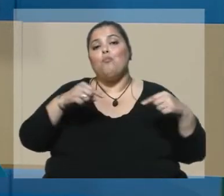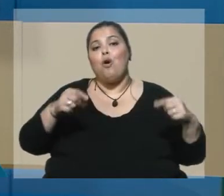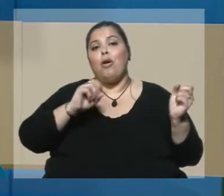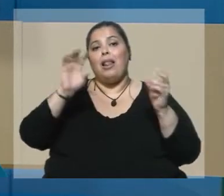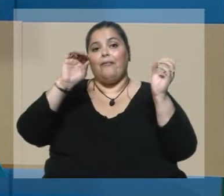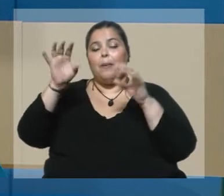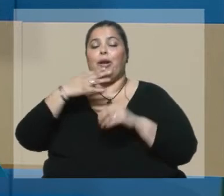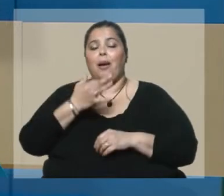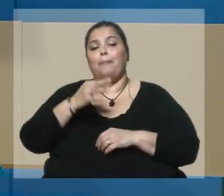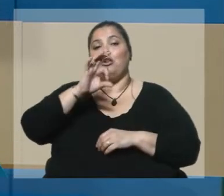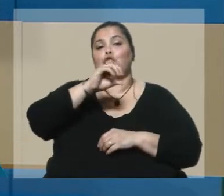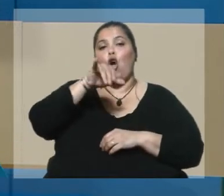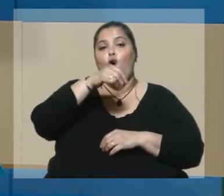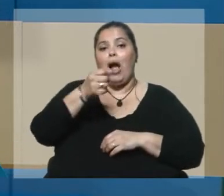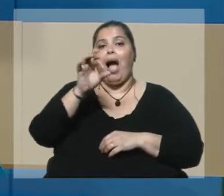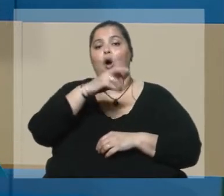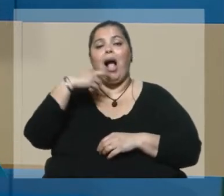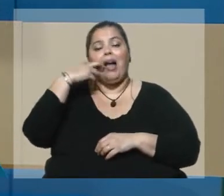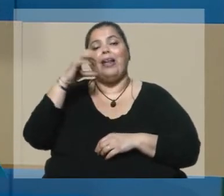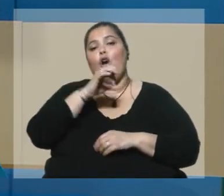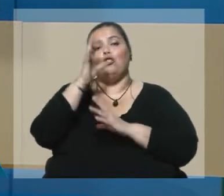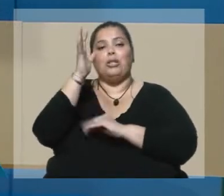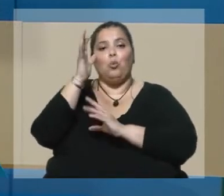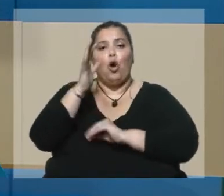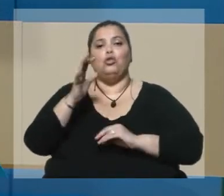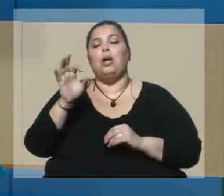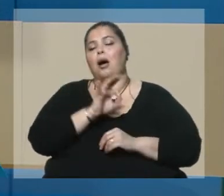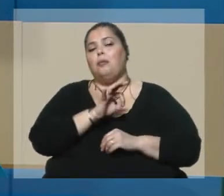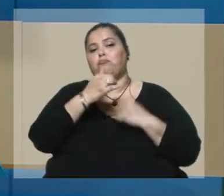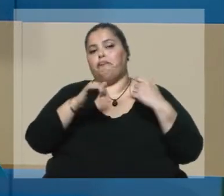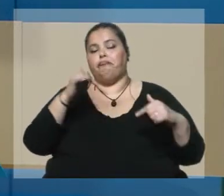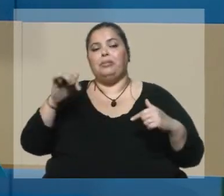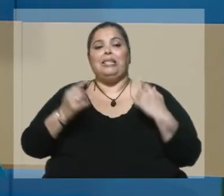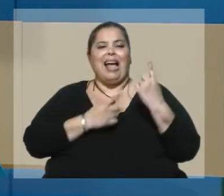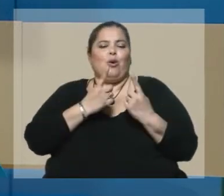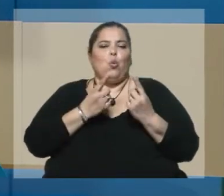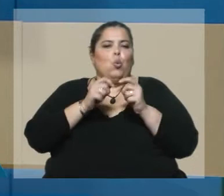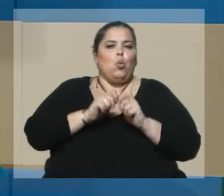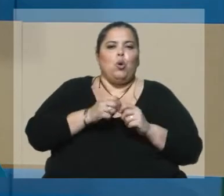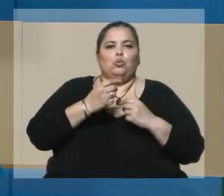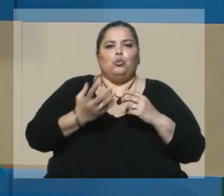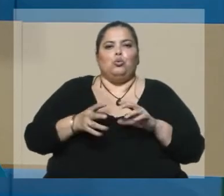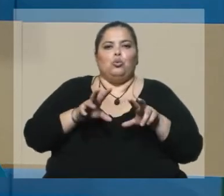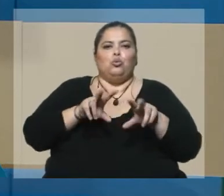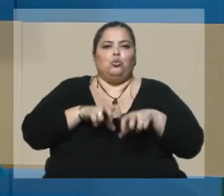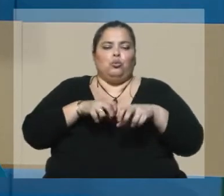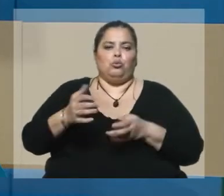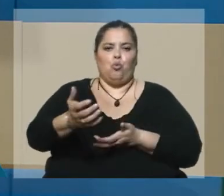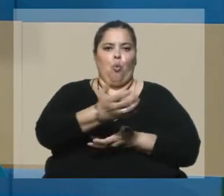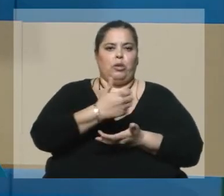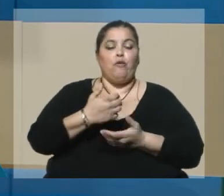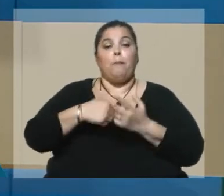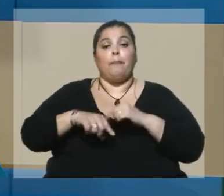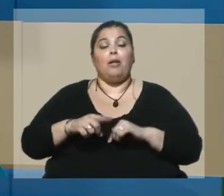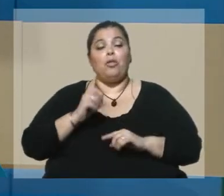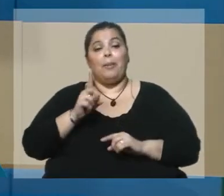la carne la soja este la celulosa y el menor medida algunos otros cultivos y y por algunos